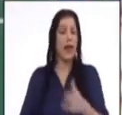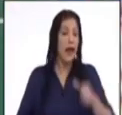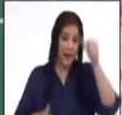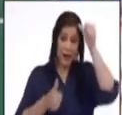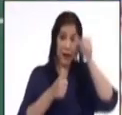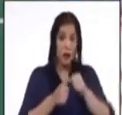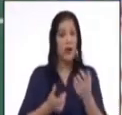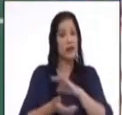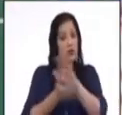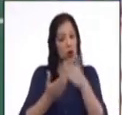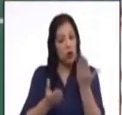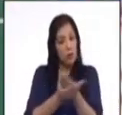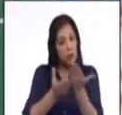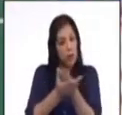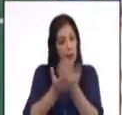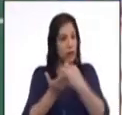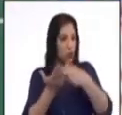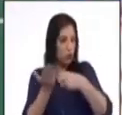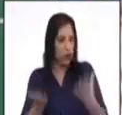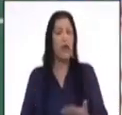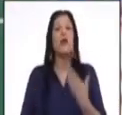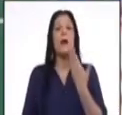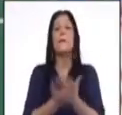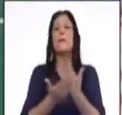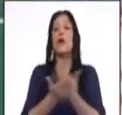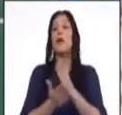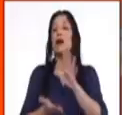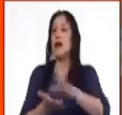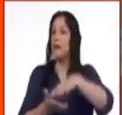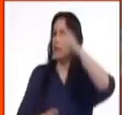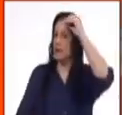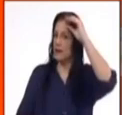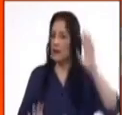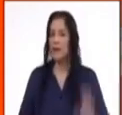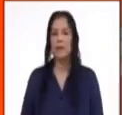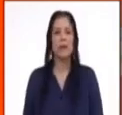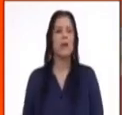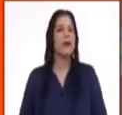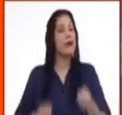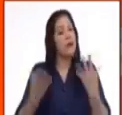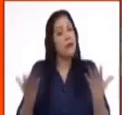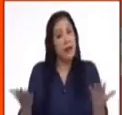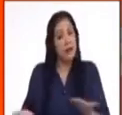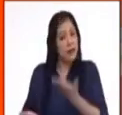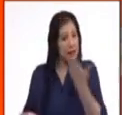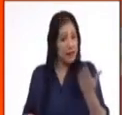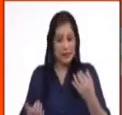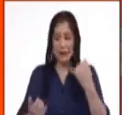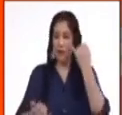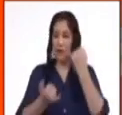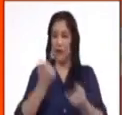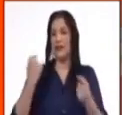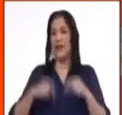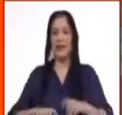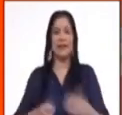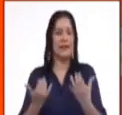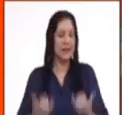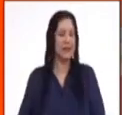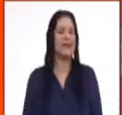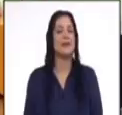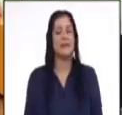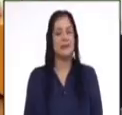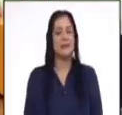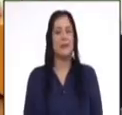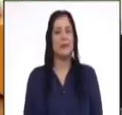Recuerda guardar tu trabajo en tu portafolio, pues es una evidencia de tu aprendizaje. Bueno, chicas y chicos, hemos llegado al final de esta